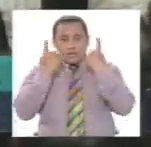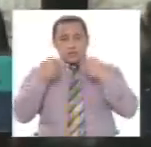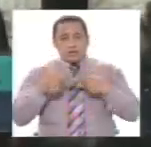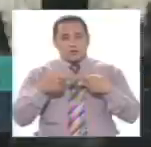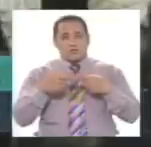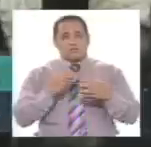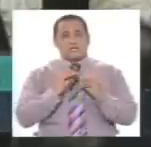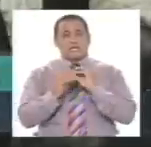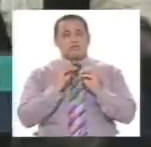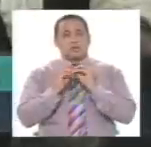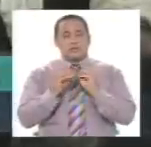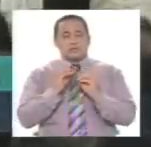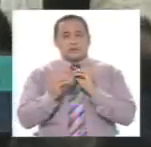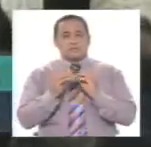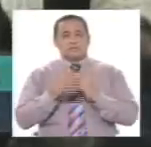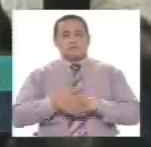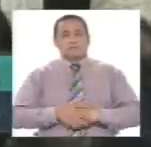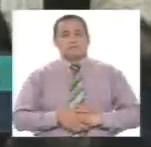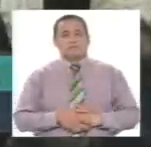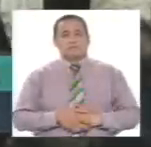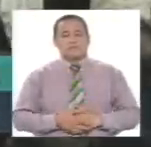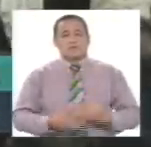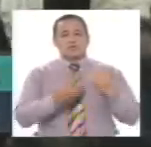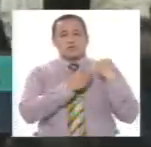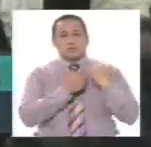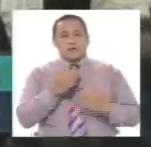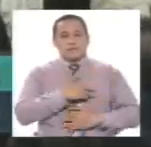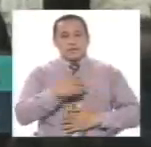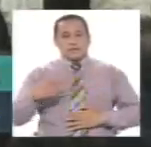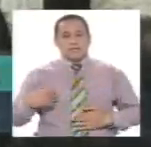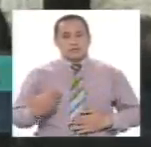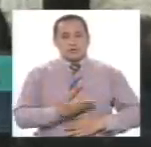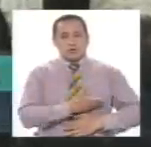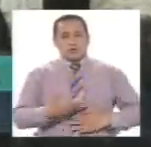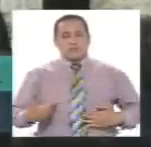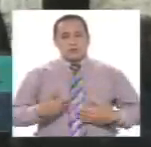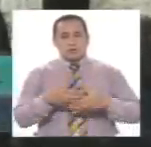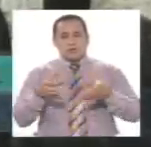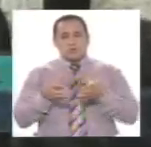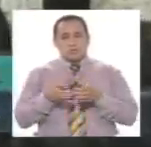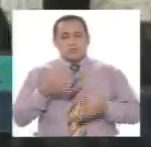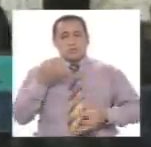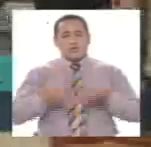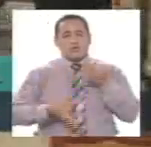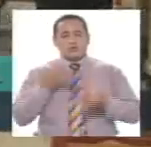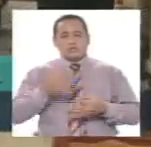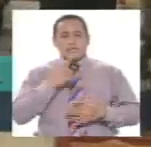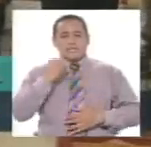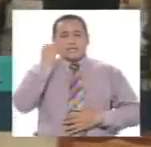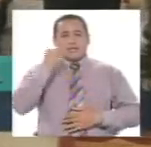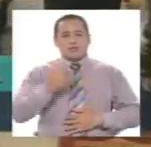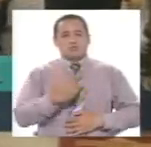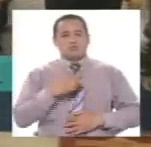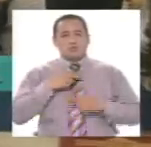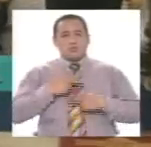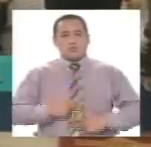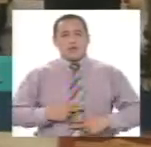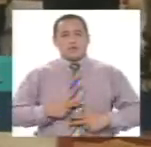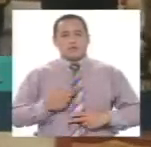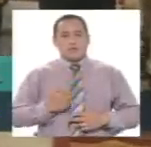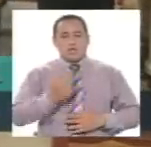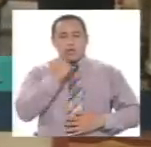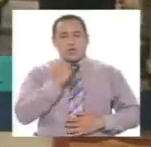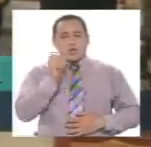al acordado, se resuelve nombrar ministro de Estado en el despacho de Justicia y Derechos Humanos al